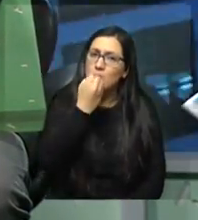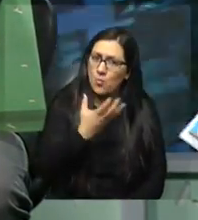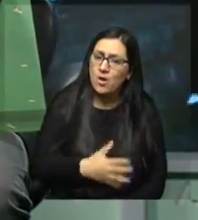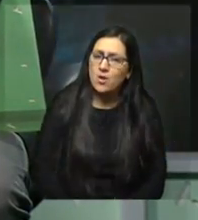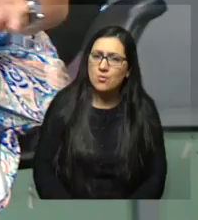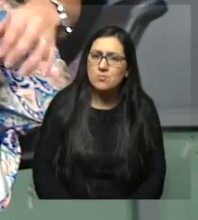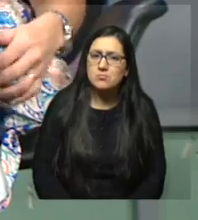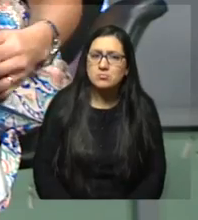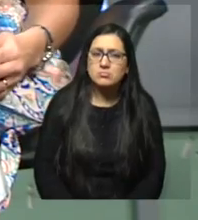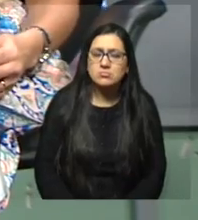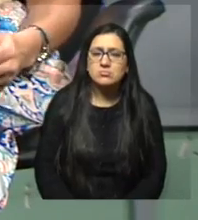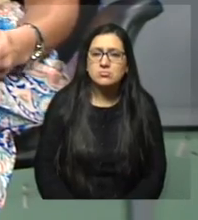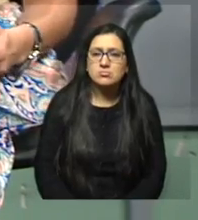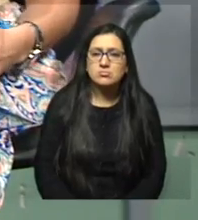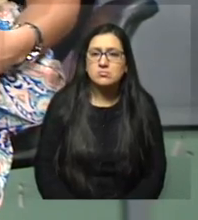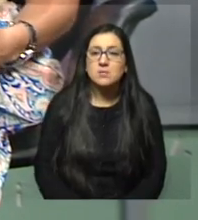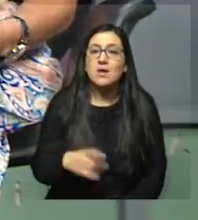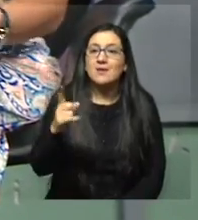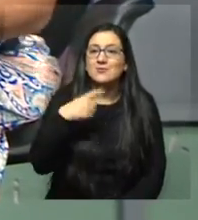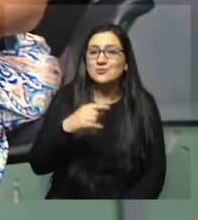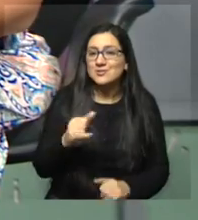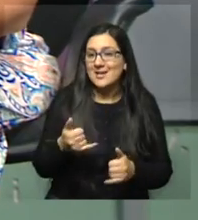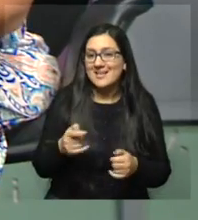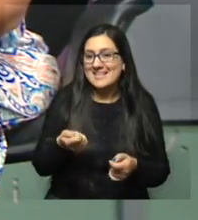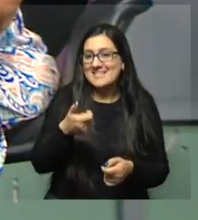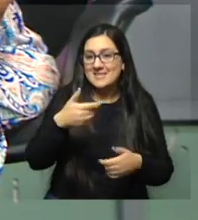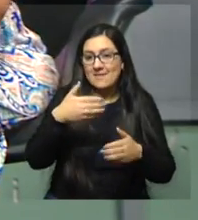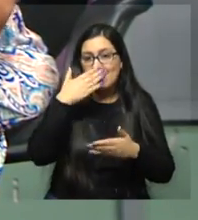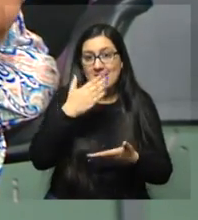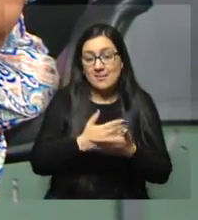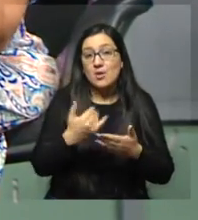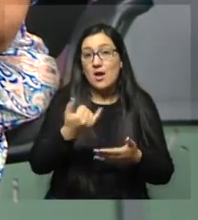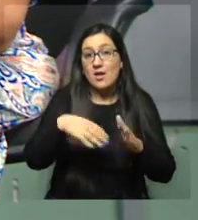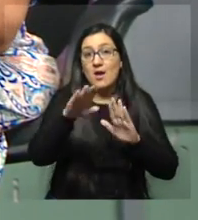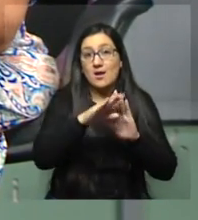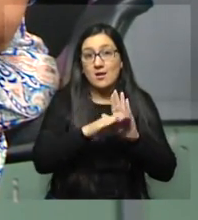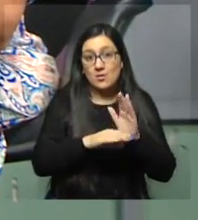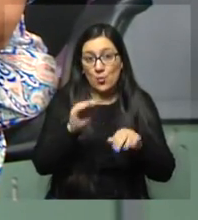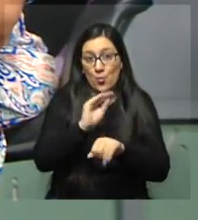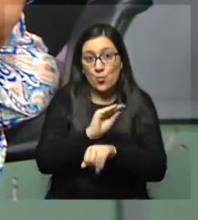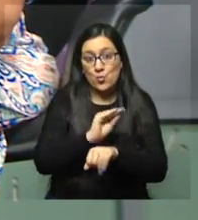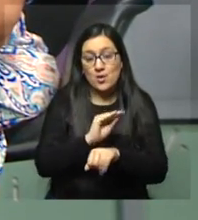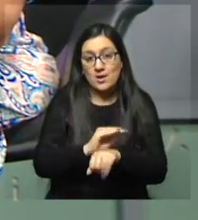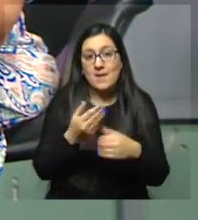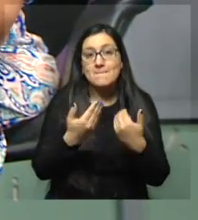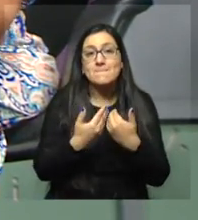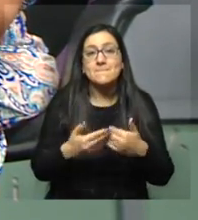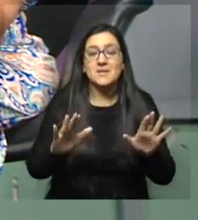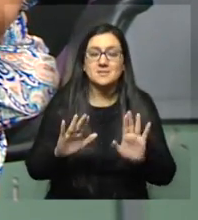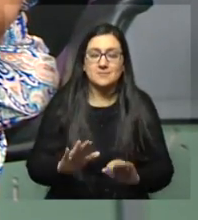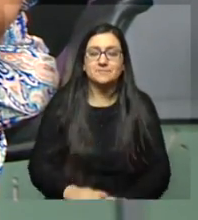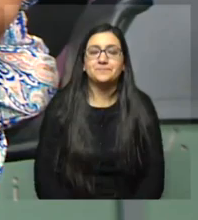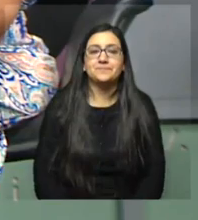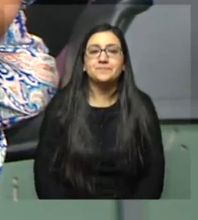buenísimo. Totalmente. Bueno, muy bien. Nosotros estamos prácticamente en el final, pero tenemos agenda, agenda cultural para compartir con ustedes, que arranca de esta manera.